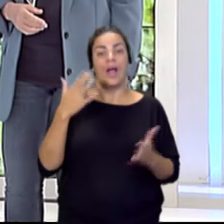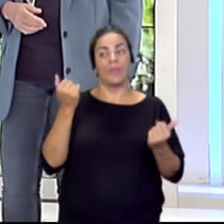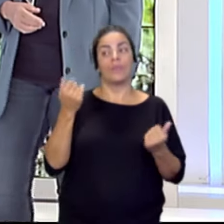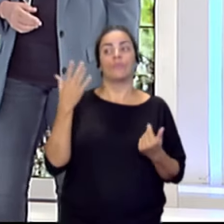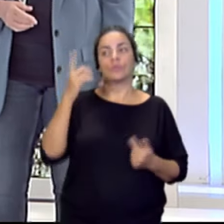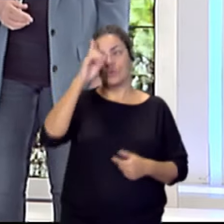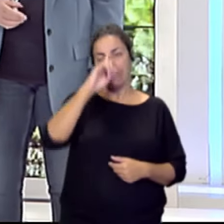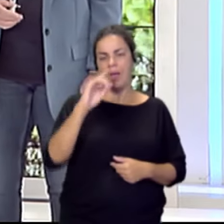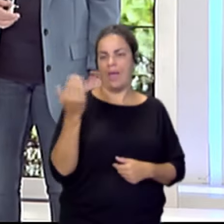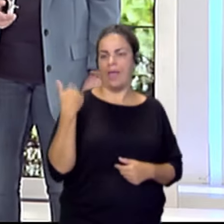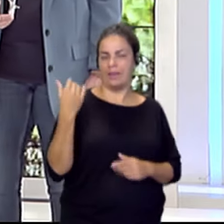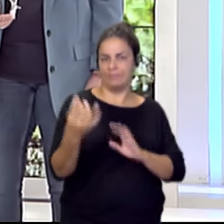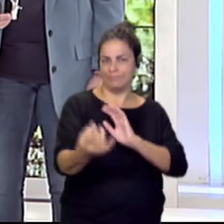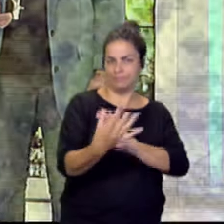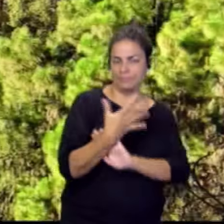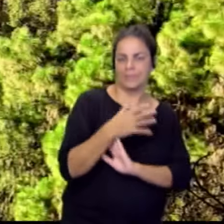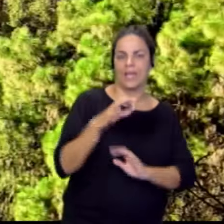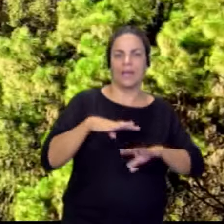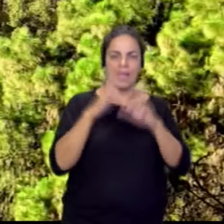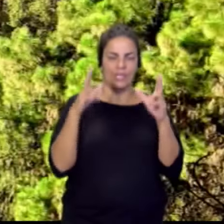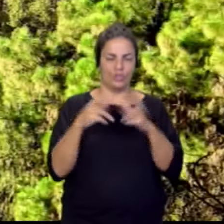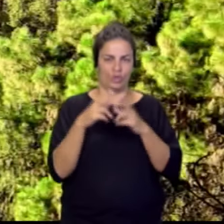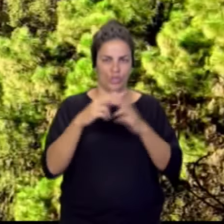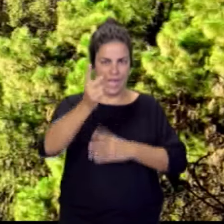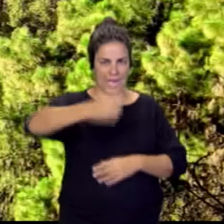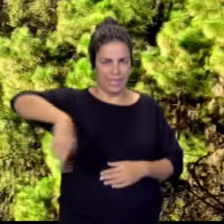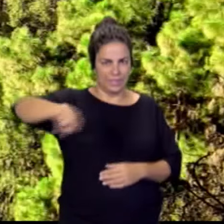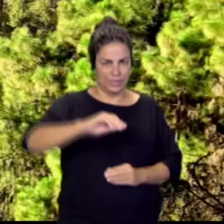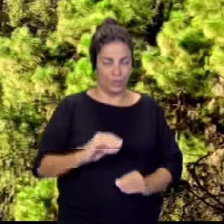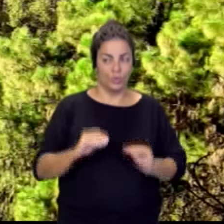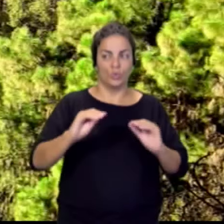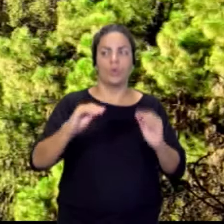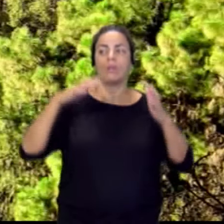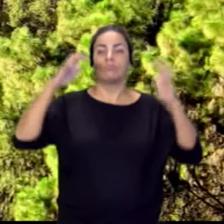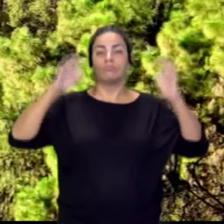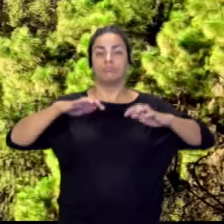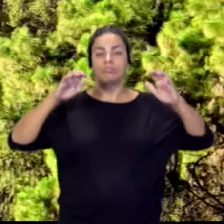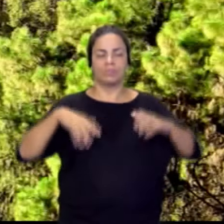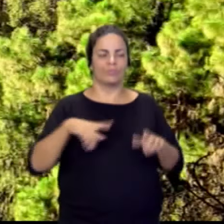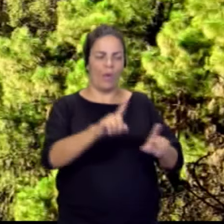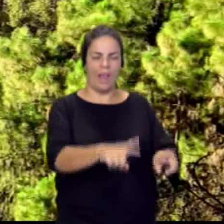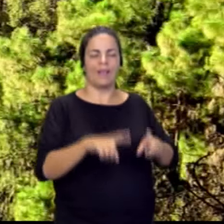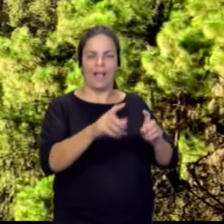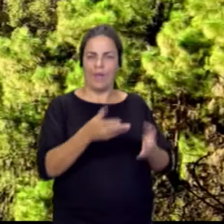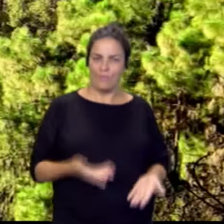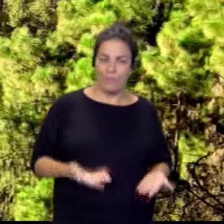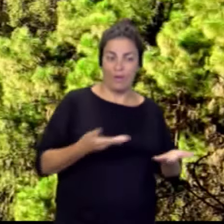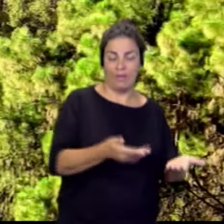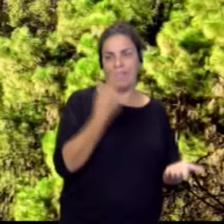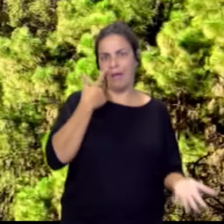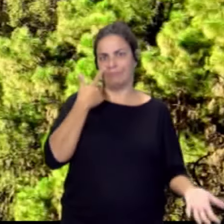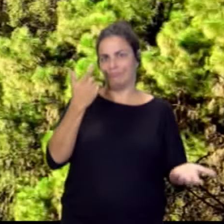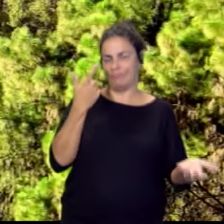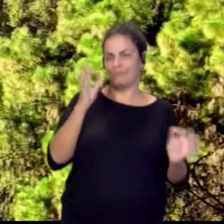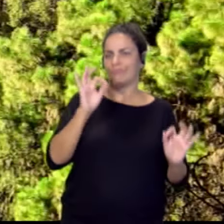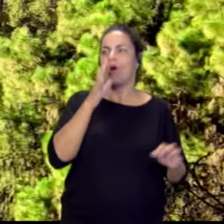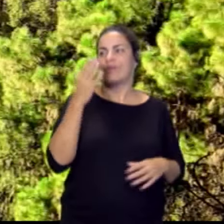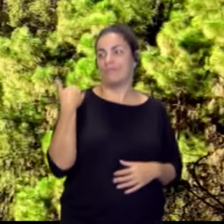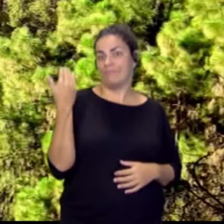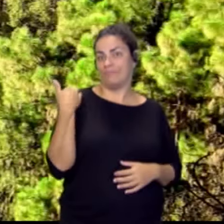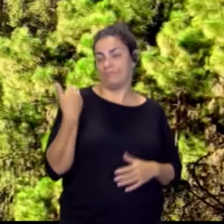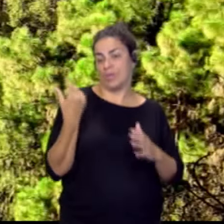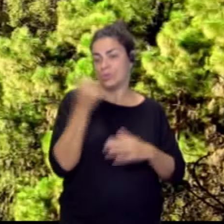compartían con nosotros a través de las redes sociales. La lluvia es beneficiosa para el campo y se ha visto el beneficio de las precipitaciones